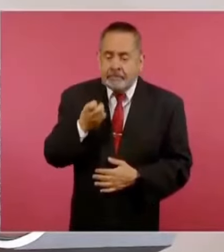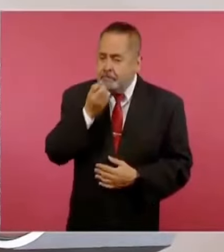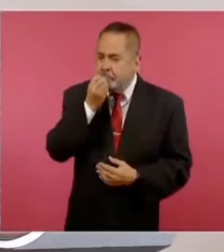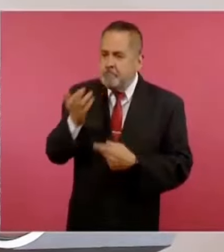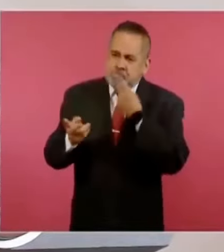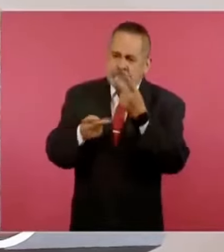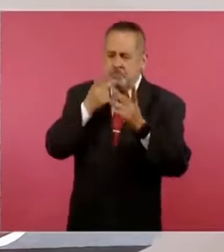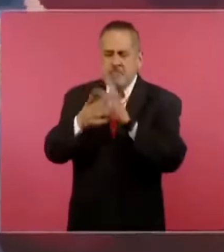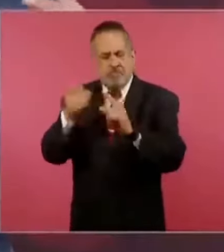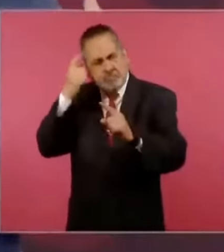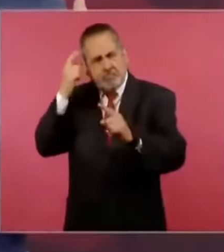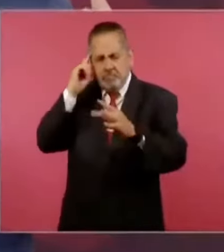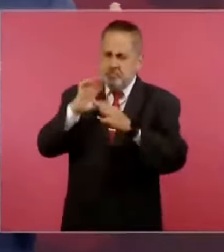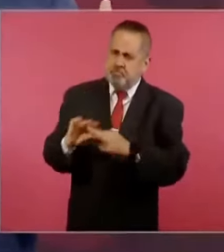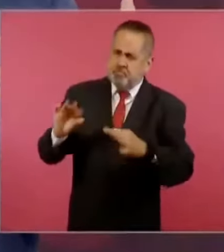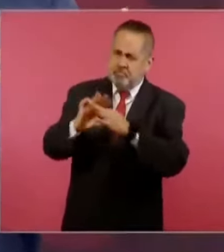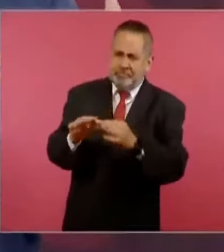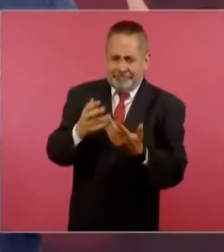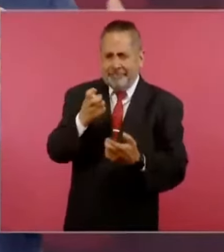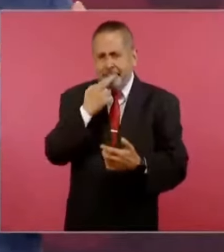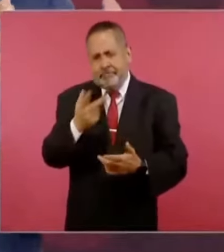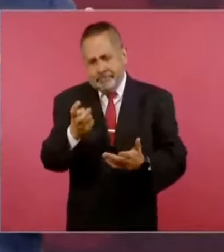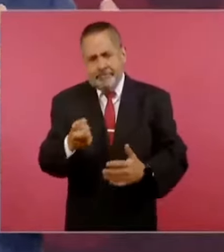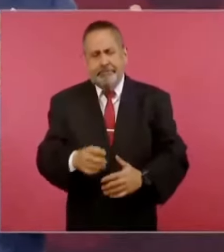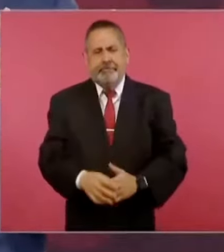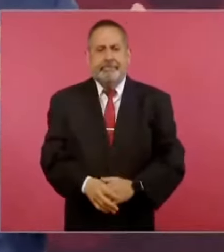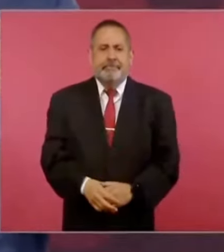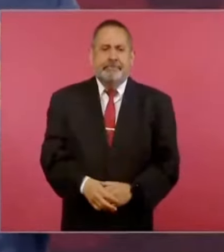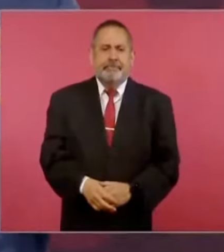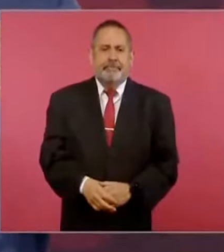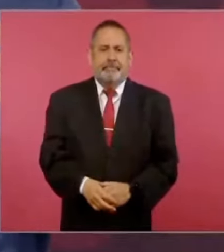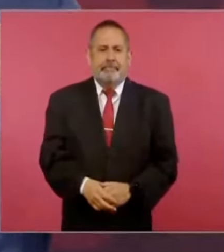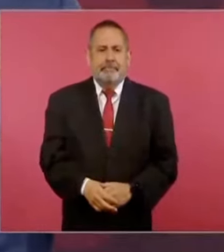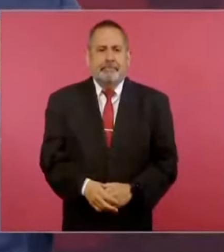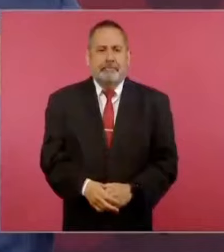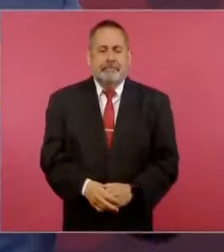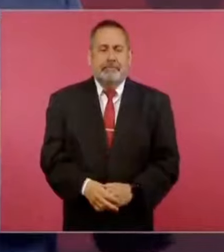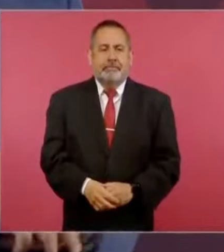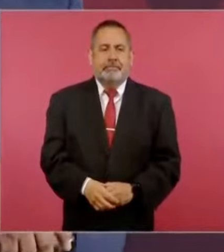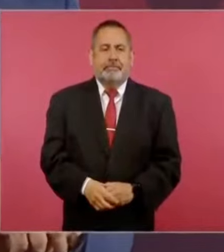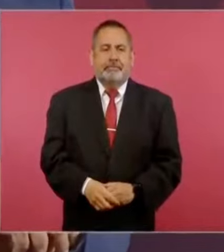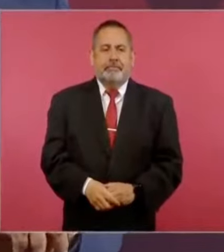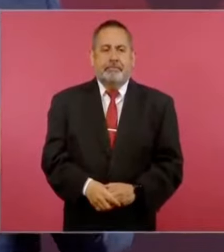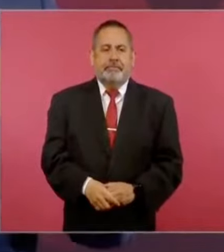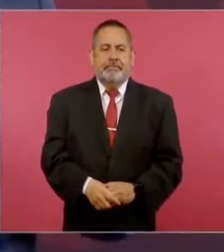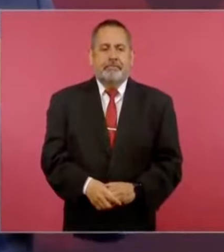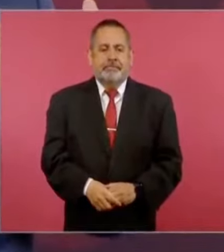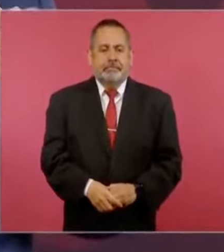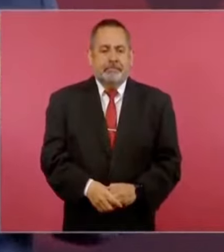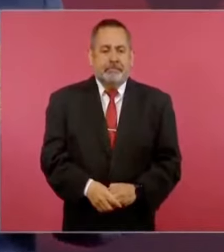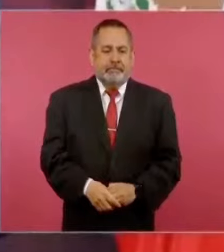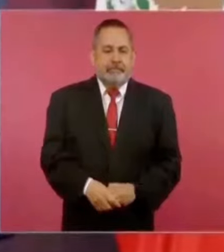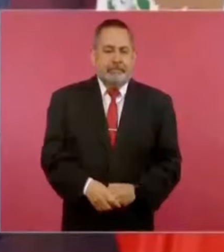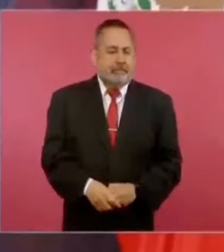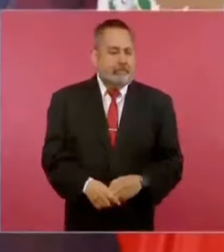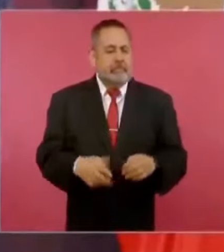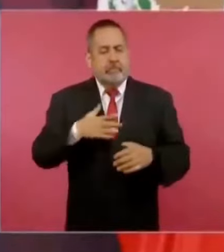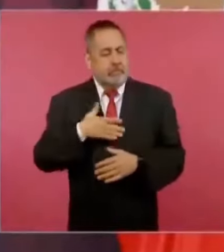Pero no es que yo esté pidiendo, ¿no?, que hagan preguntas a